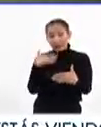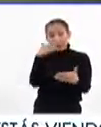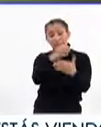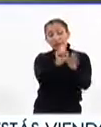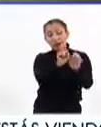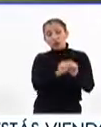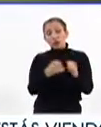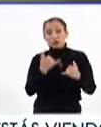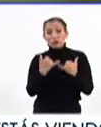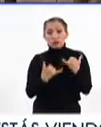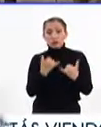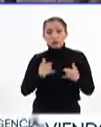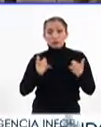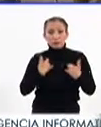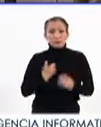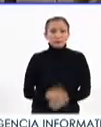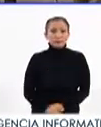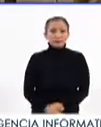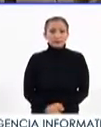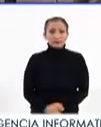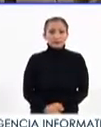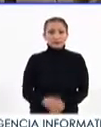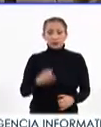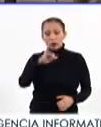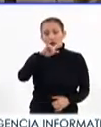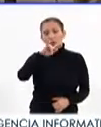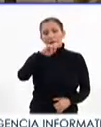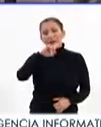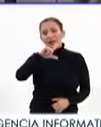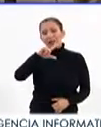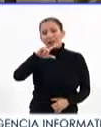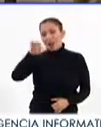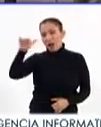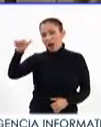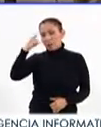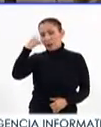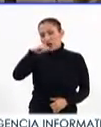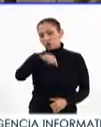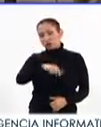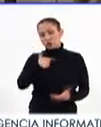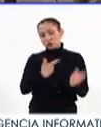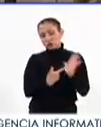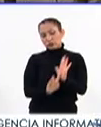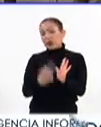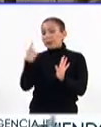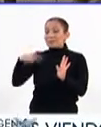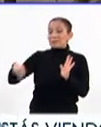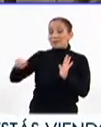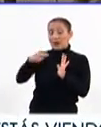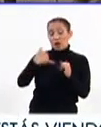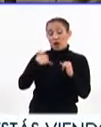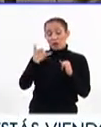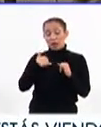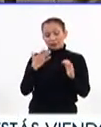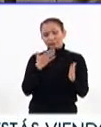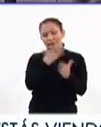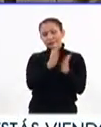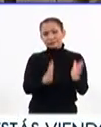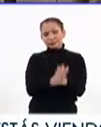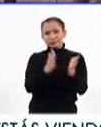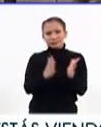aulas a sus jugadores. Lo que es la Juvenil A para nosotros es un escaparate para que los jóvenes